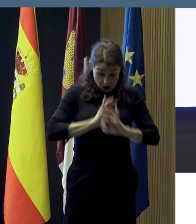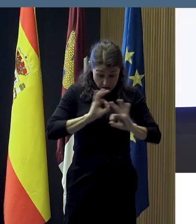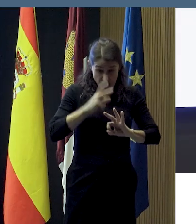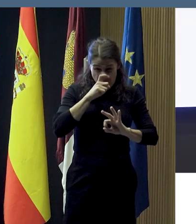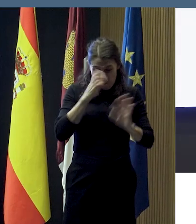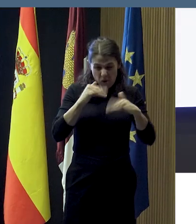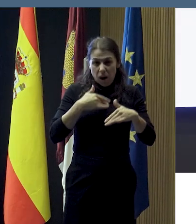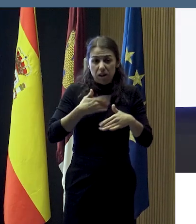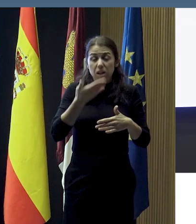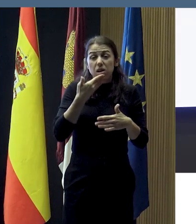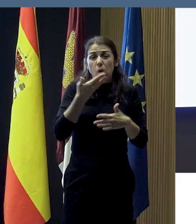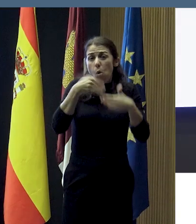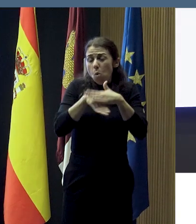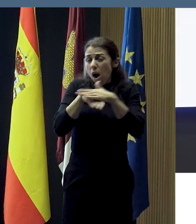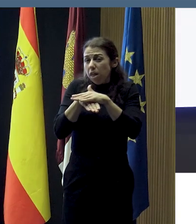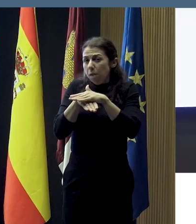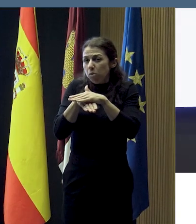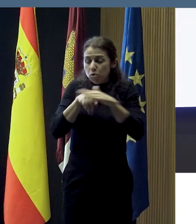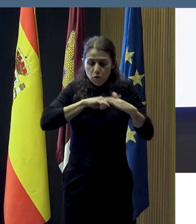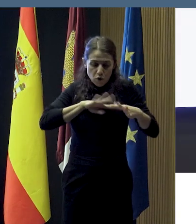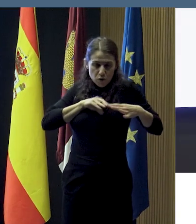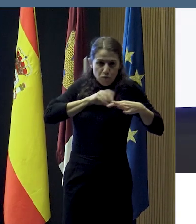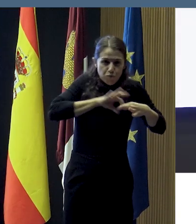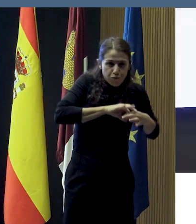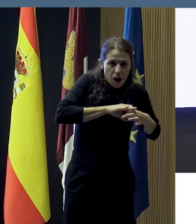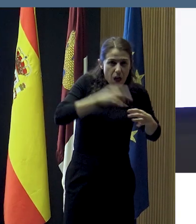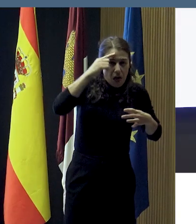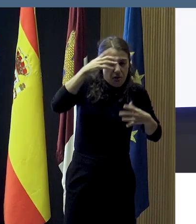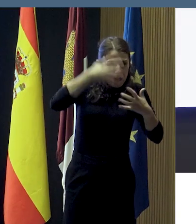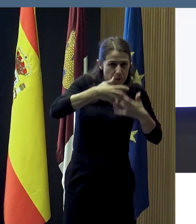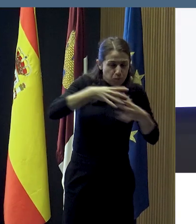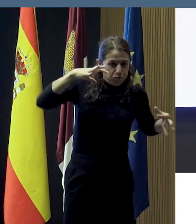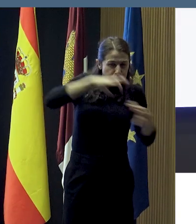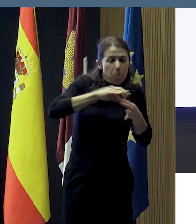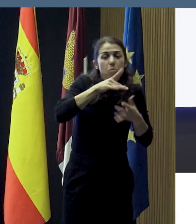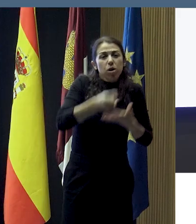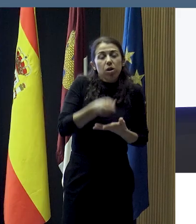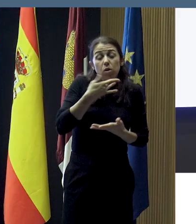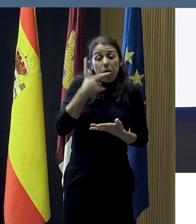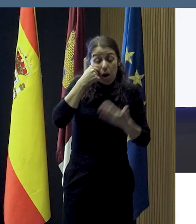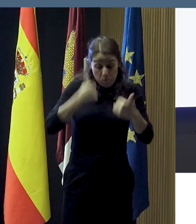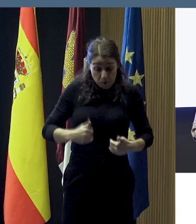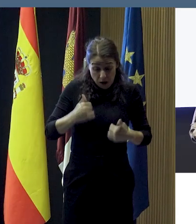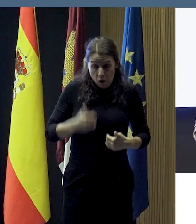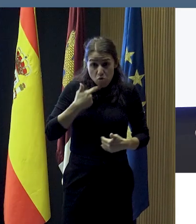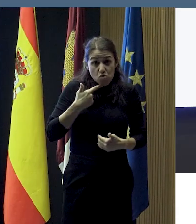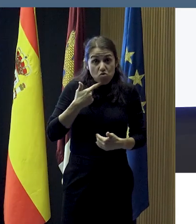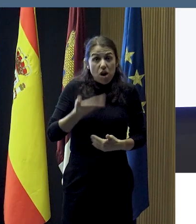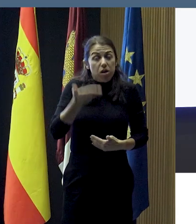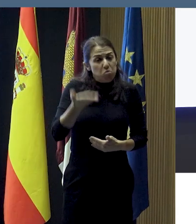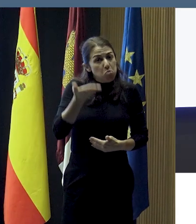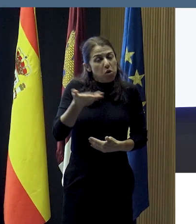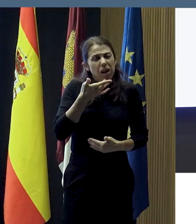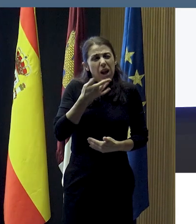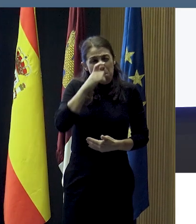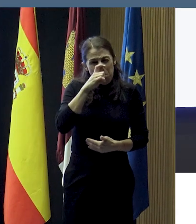recuerdos, si no guardamos la esencia de nosotros mismos en nuestro cerebro. Por lo tanto, para el ser humano es un hecho relevante el